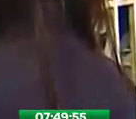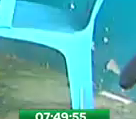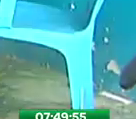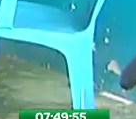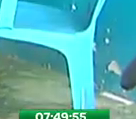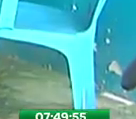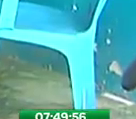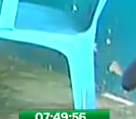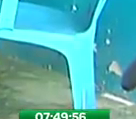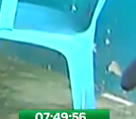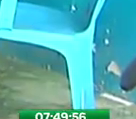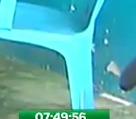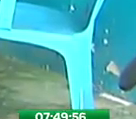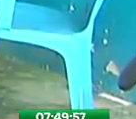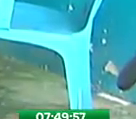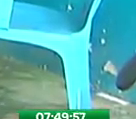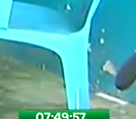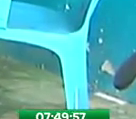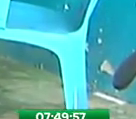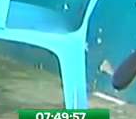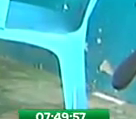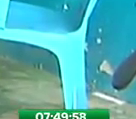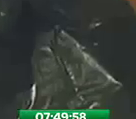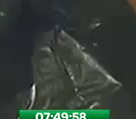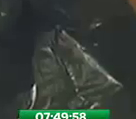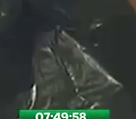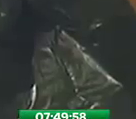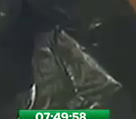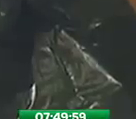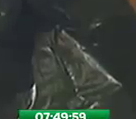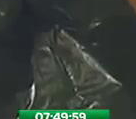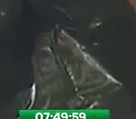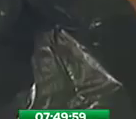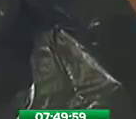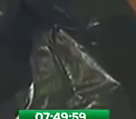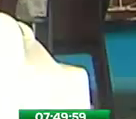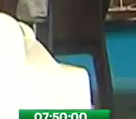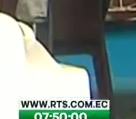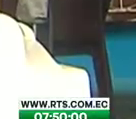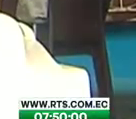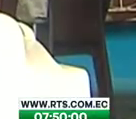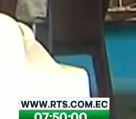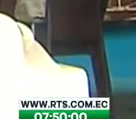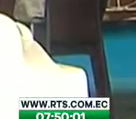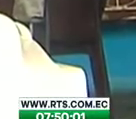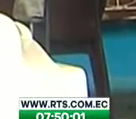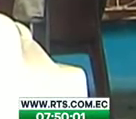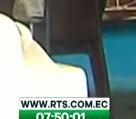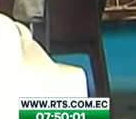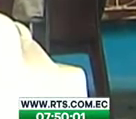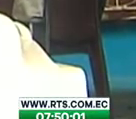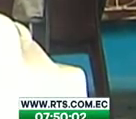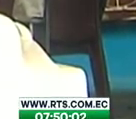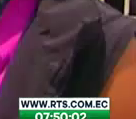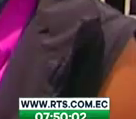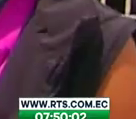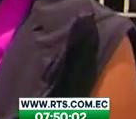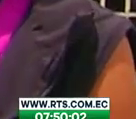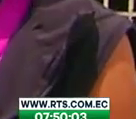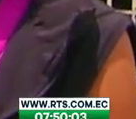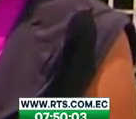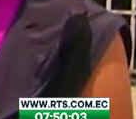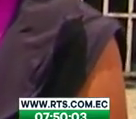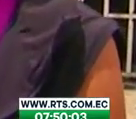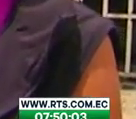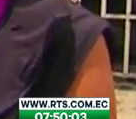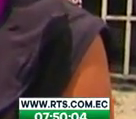Salud a esta clínica clandestina para el tratamiento de adicciones que se incendió este lunes. Va a ser